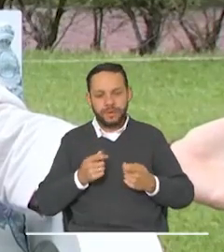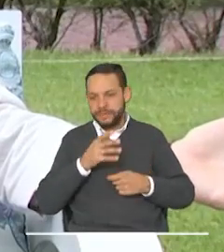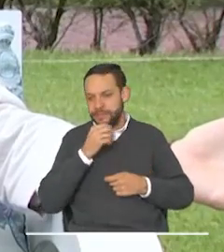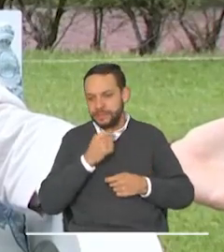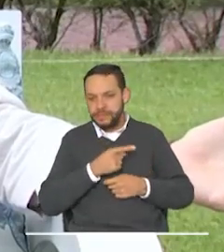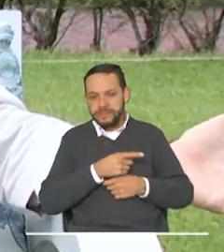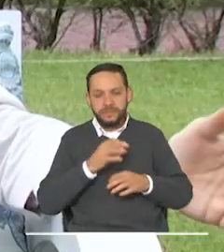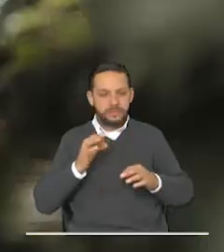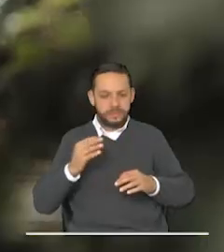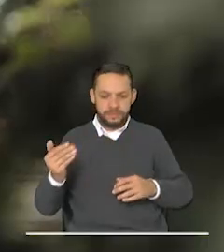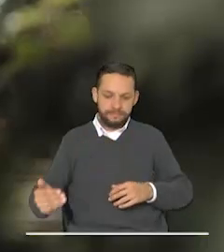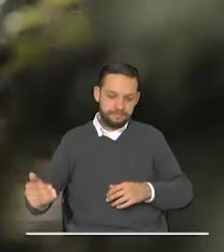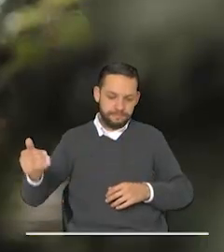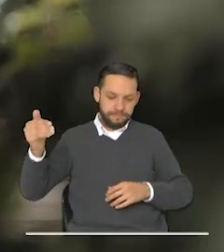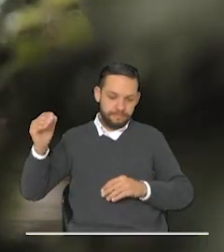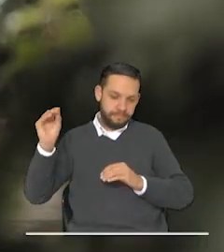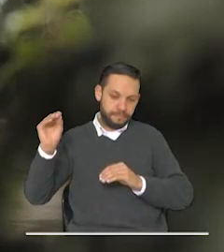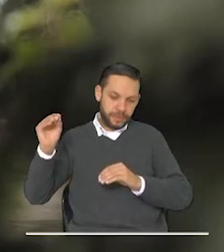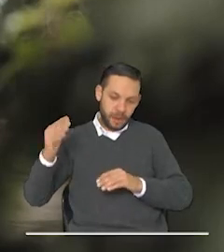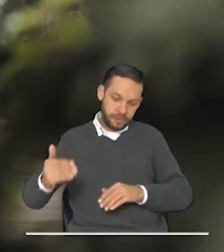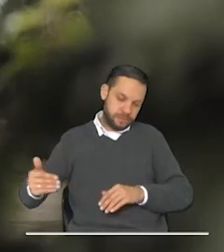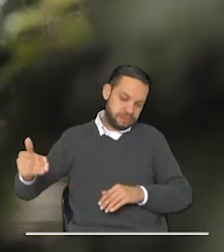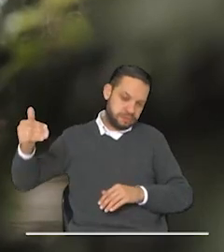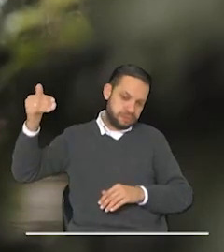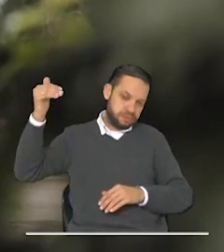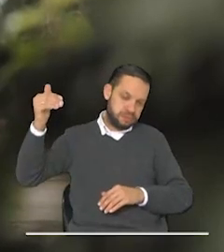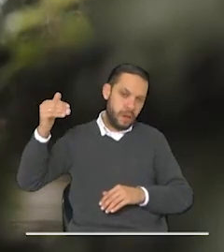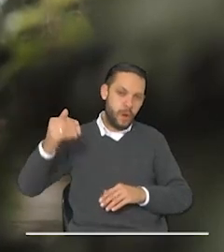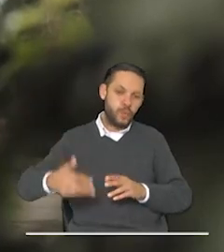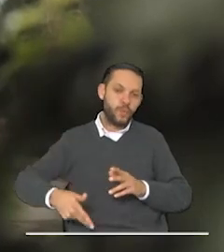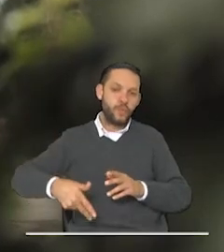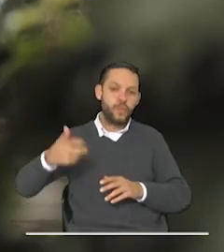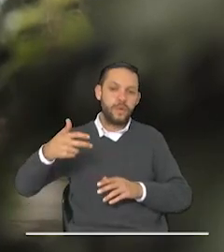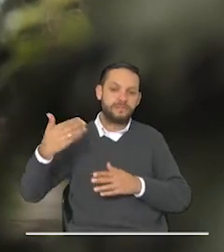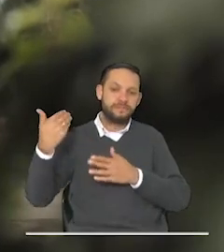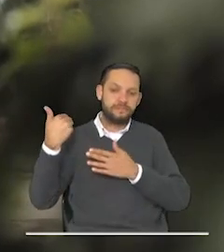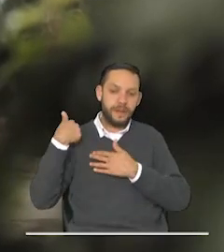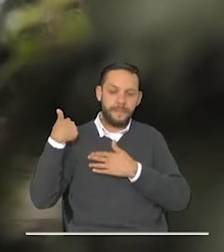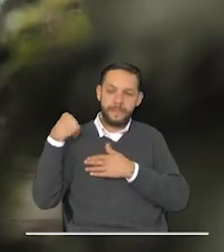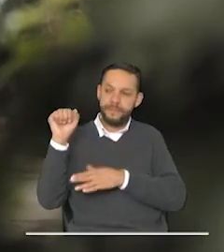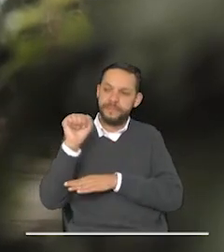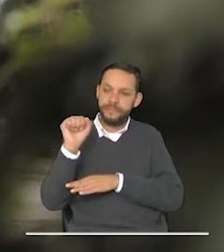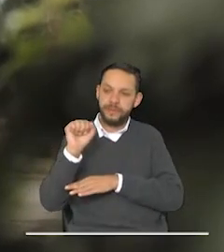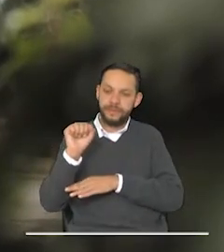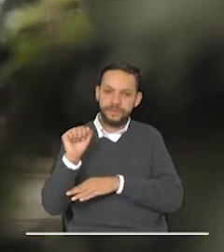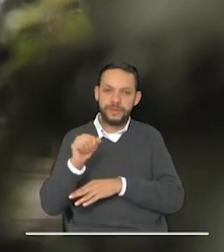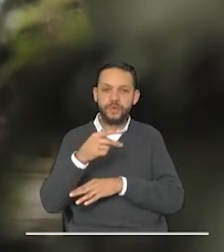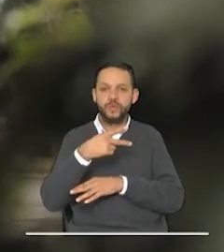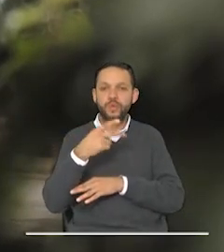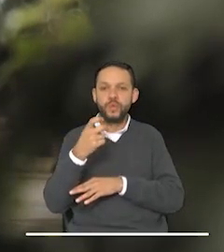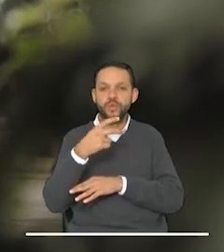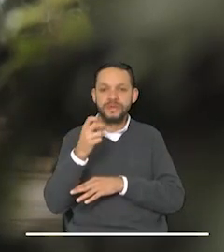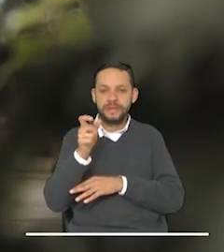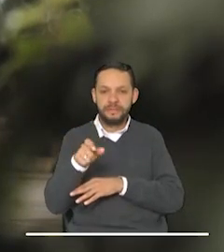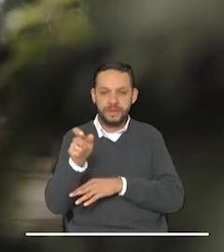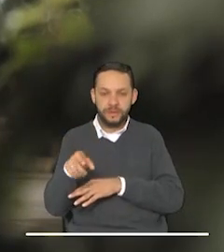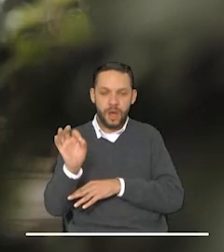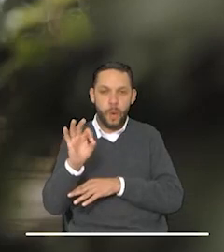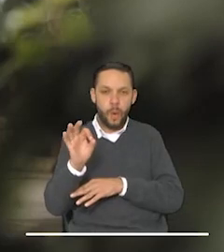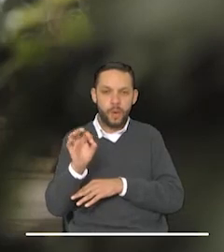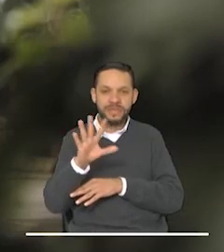hijos no sé cómo manejar ese nuevo cargo que tengo donde tengo 200 personas o 50 me